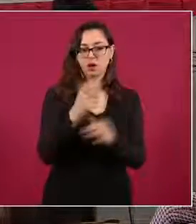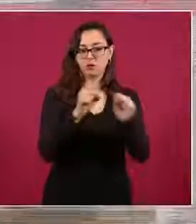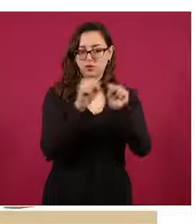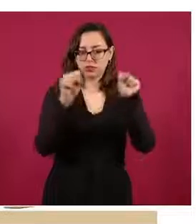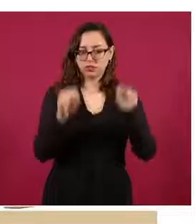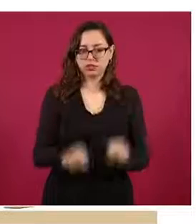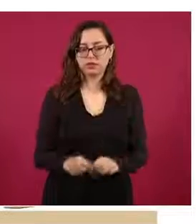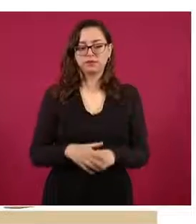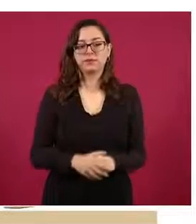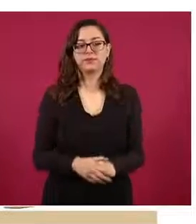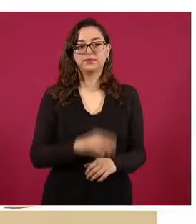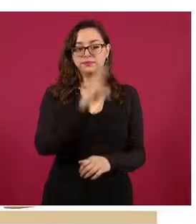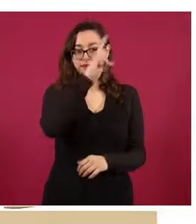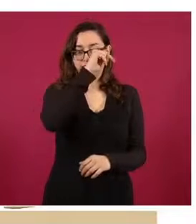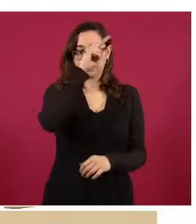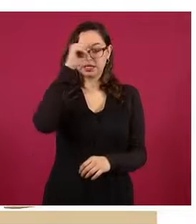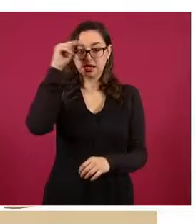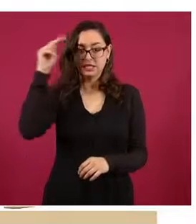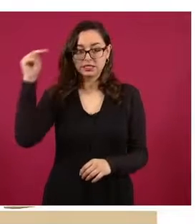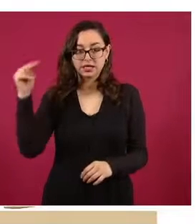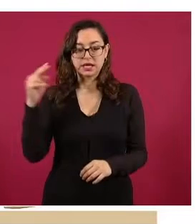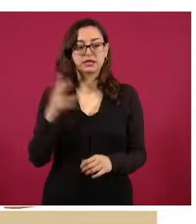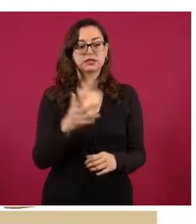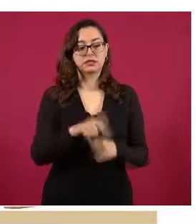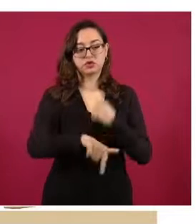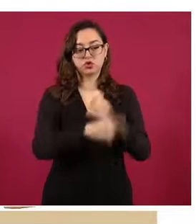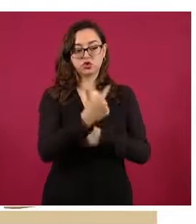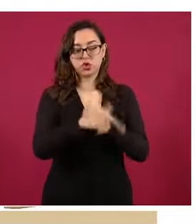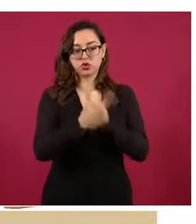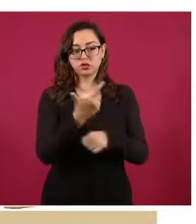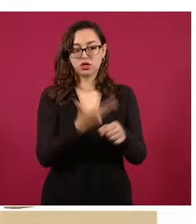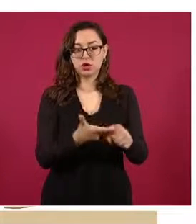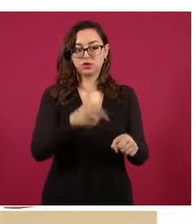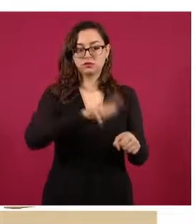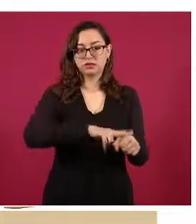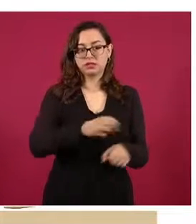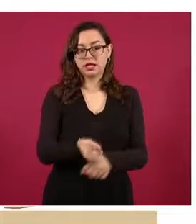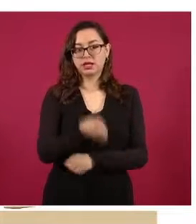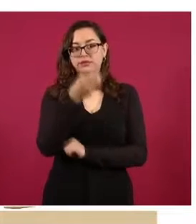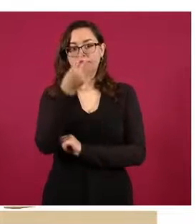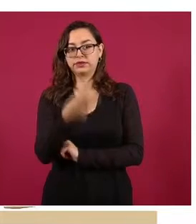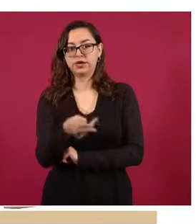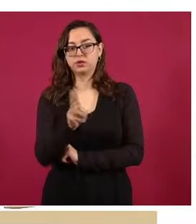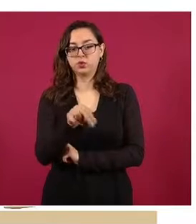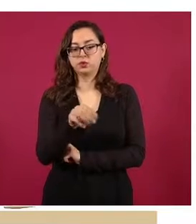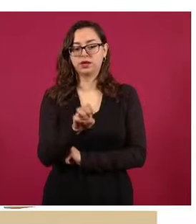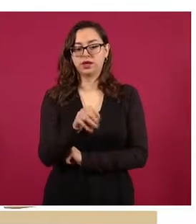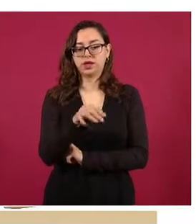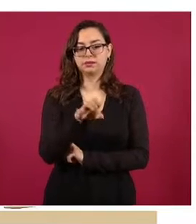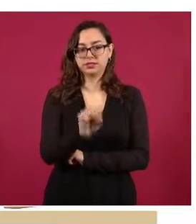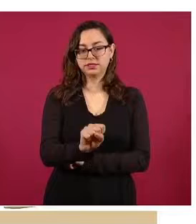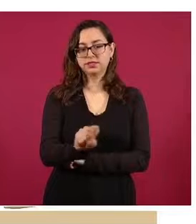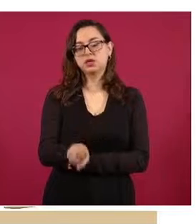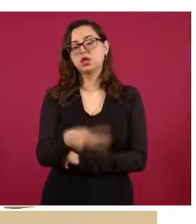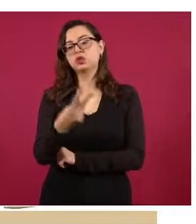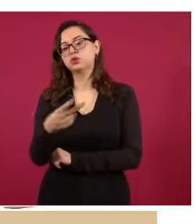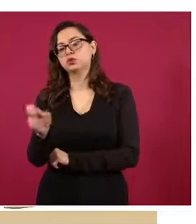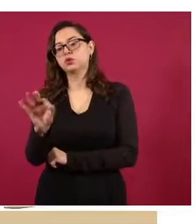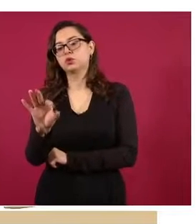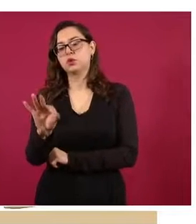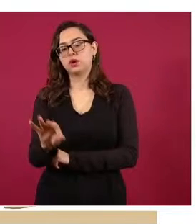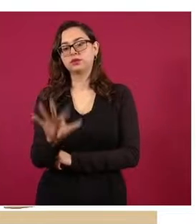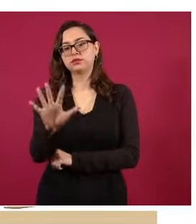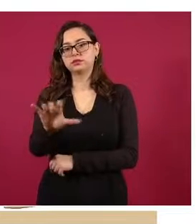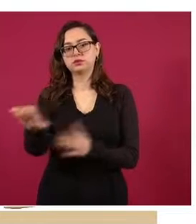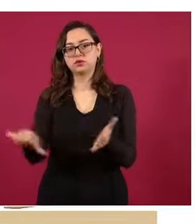ya operamos con el IMSS Bienestar 12 nuevos hospitales y 3 unidades de especialidades médicas y 245 centros